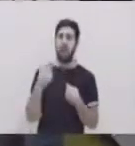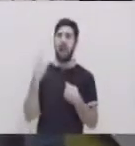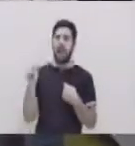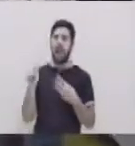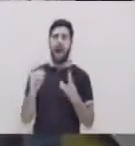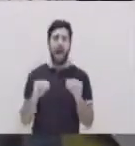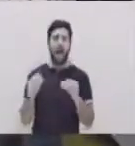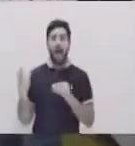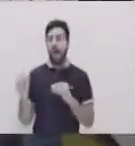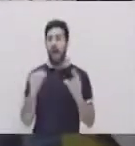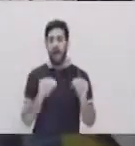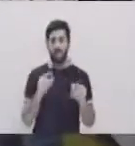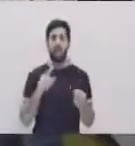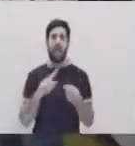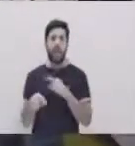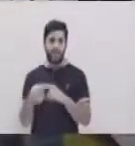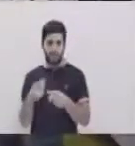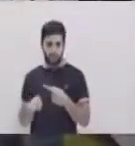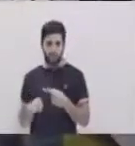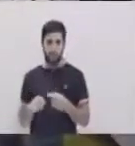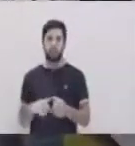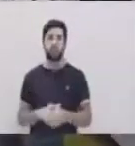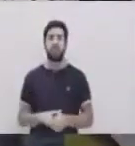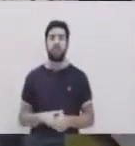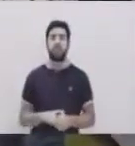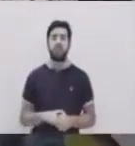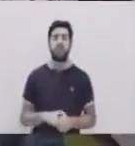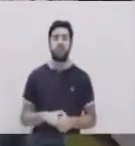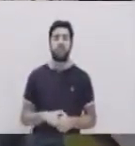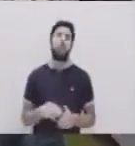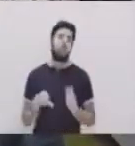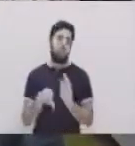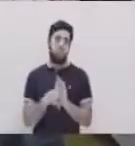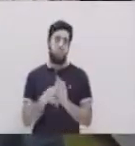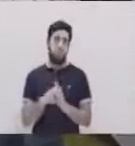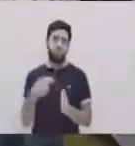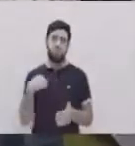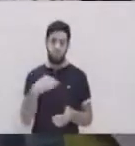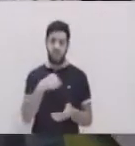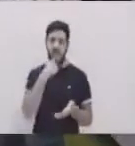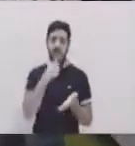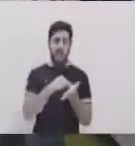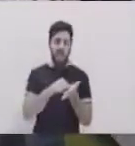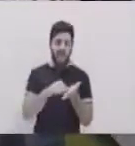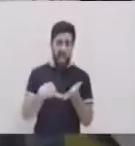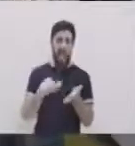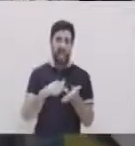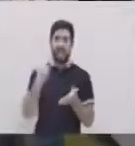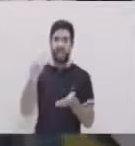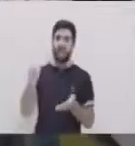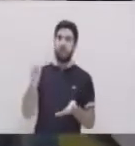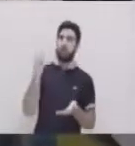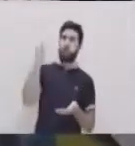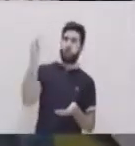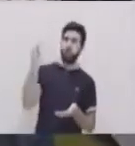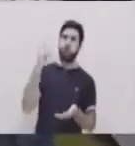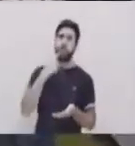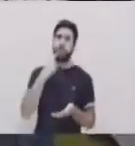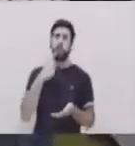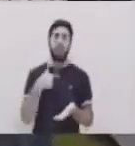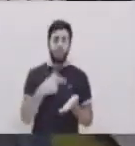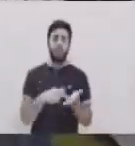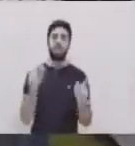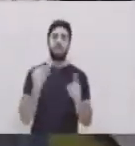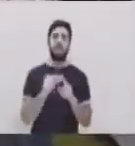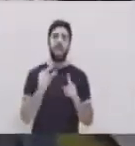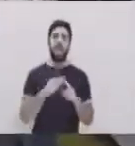coloquial entre amigos, mientras que el otro, nosotros sabemos que si dirigimos una carta a un alto mando, a un director,